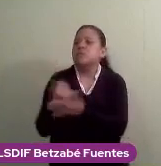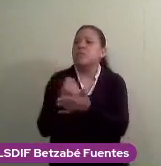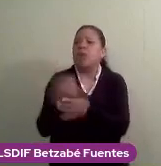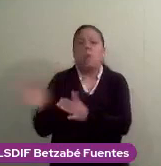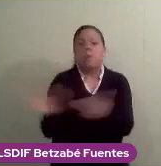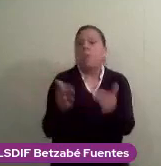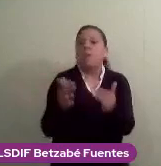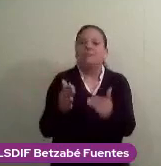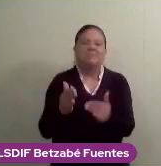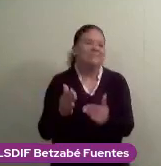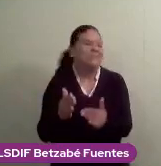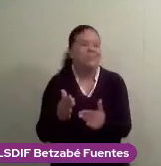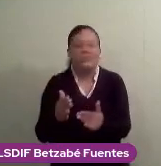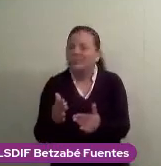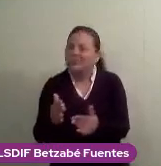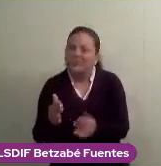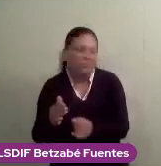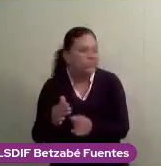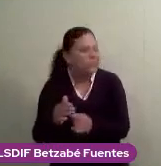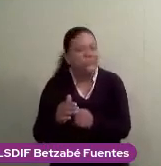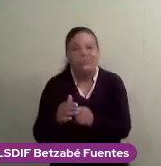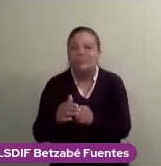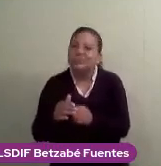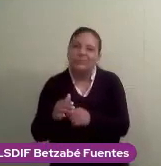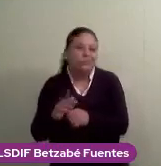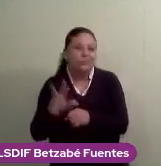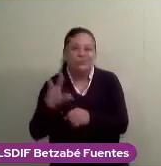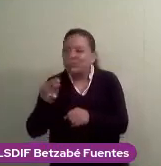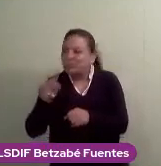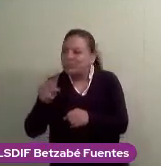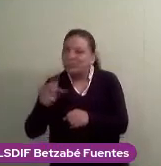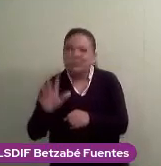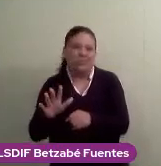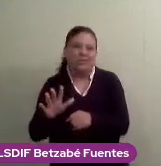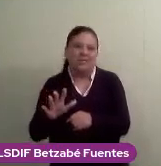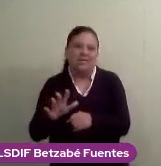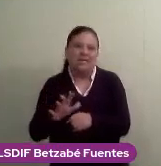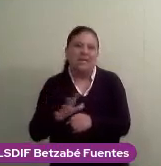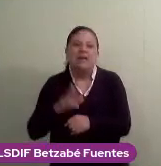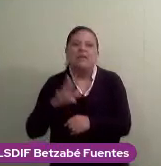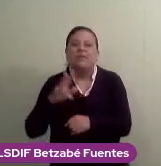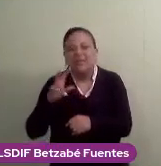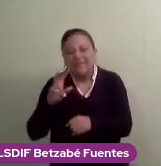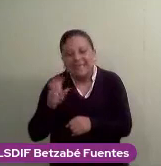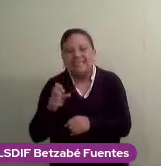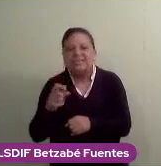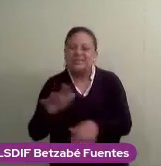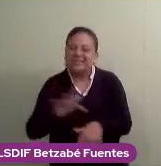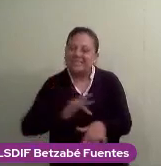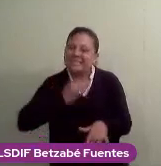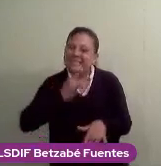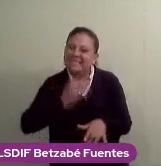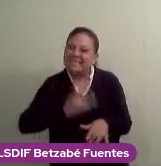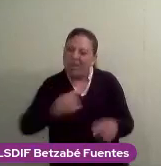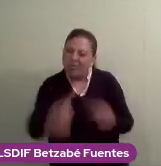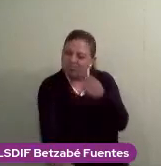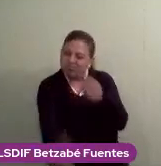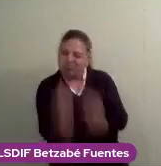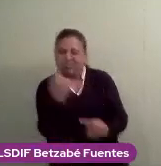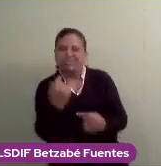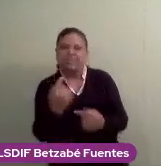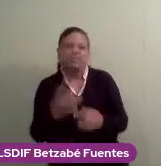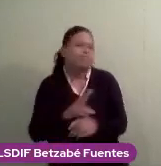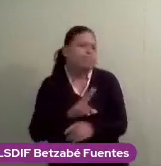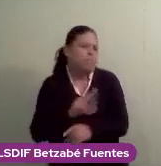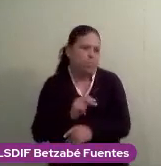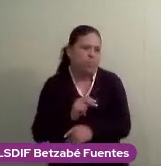bueno, uno lo ve luego en redes sociales de, ay, ve a terapia y ve esto, ¿no? Eso es un ataque, ¿no? Entonces, importante hacer